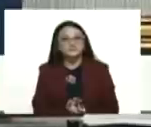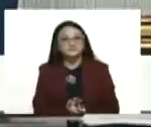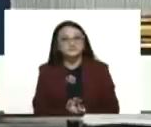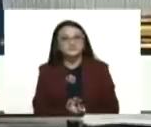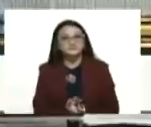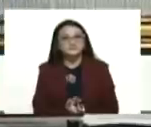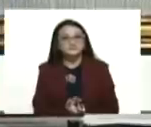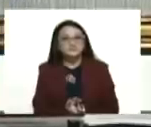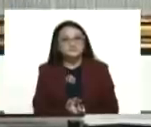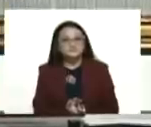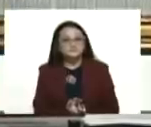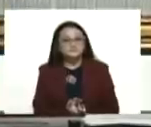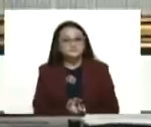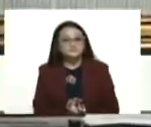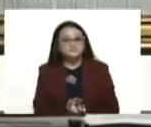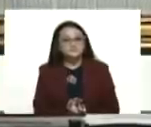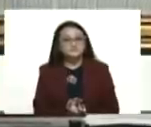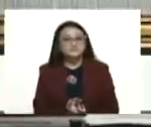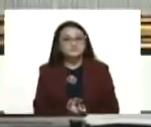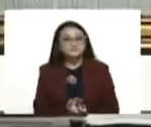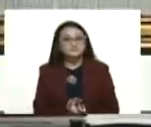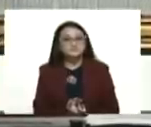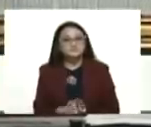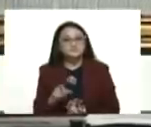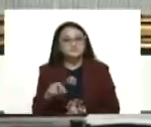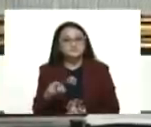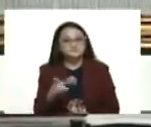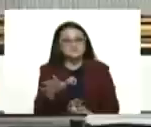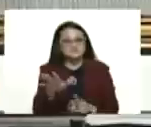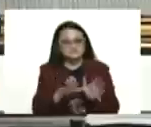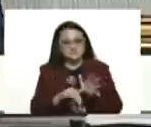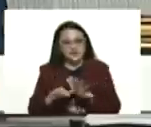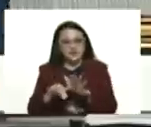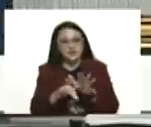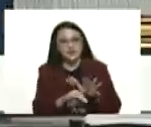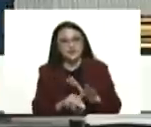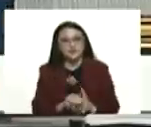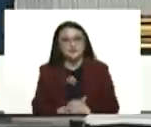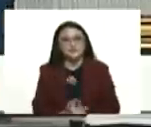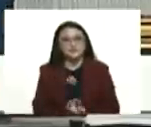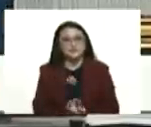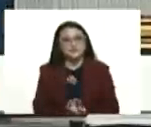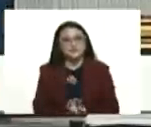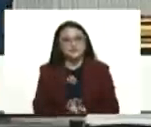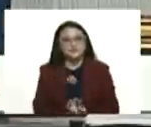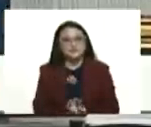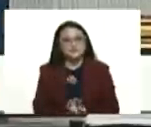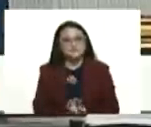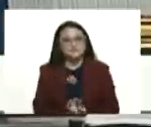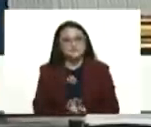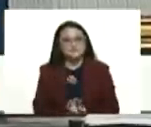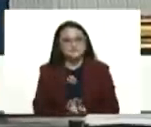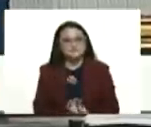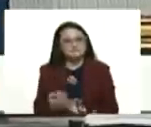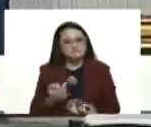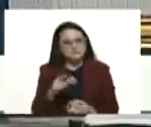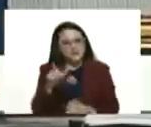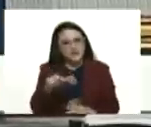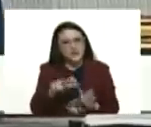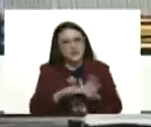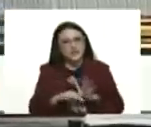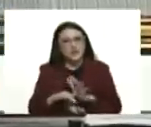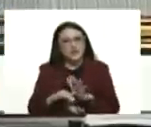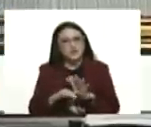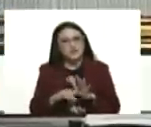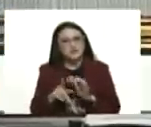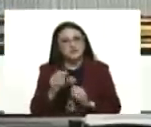Siendo como son, no otra cosa que redomados ladrones. Que ladrones,